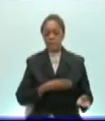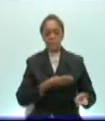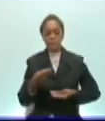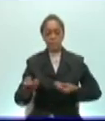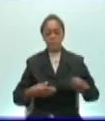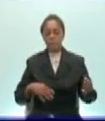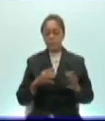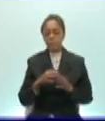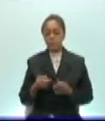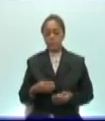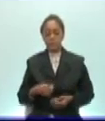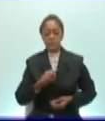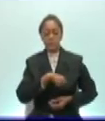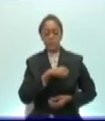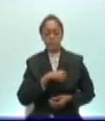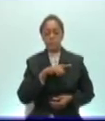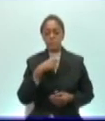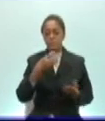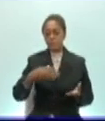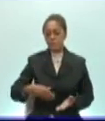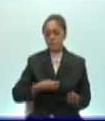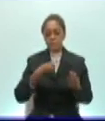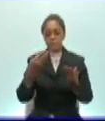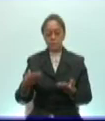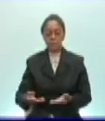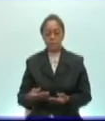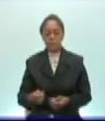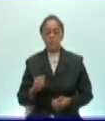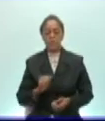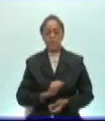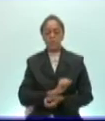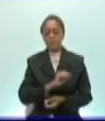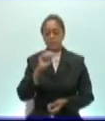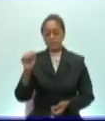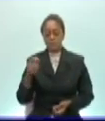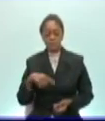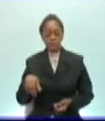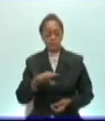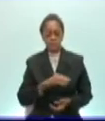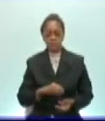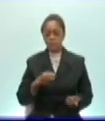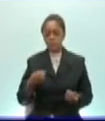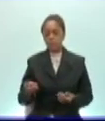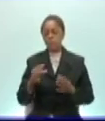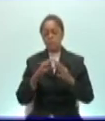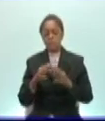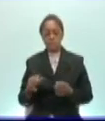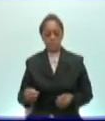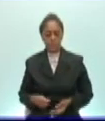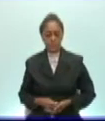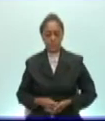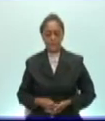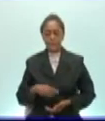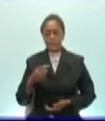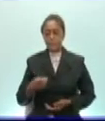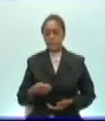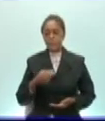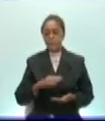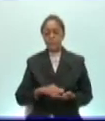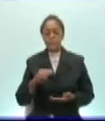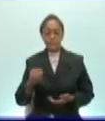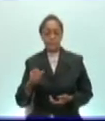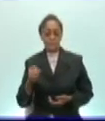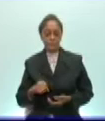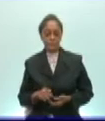colonias. España fue derrotada y tiene que entregarle al vencedor todas sus propiedades, todas sus colonias. Por lo tanto, el Tratado de París es un